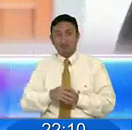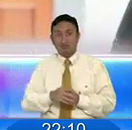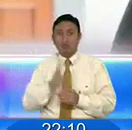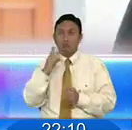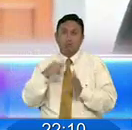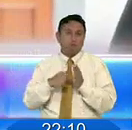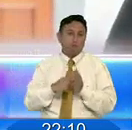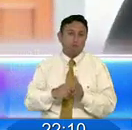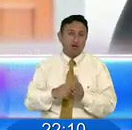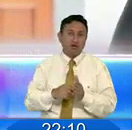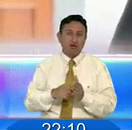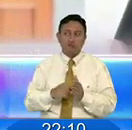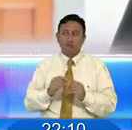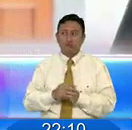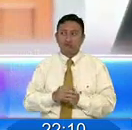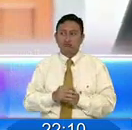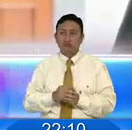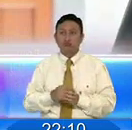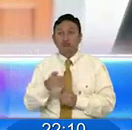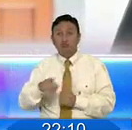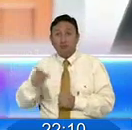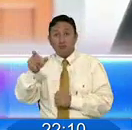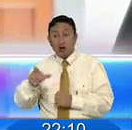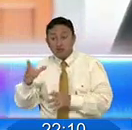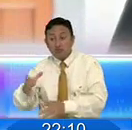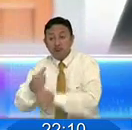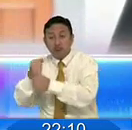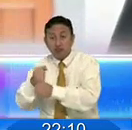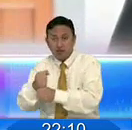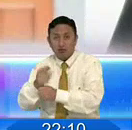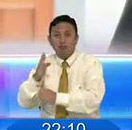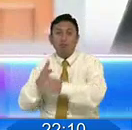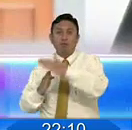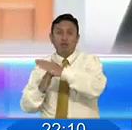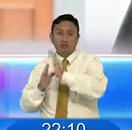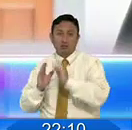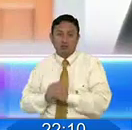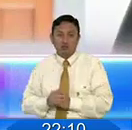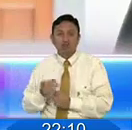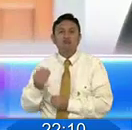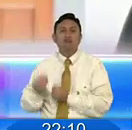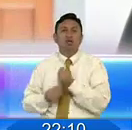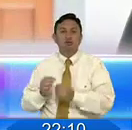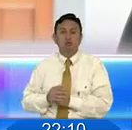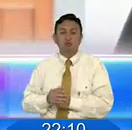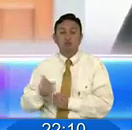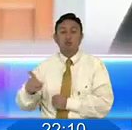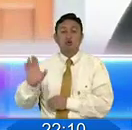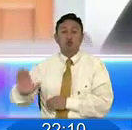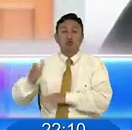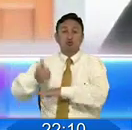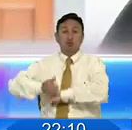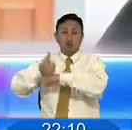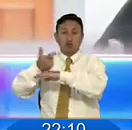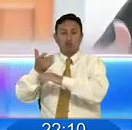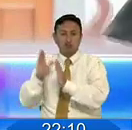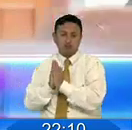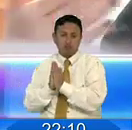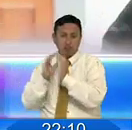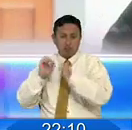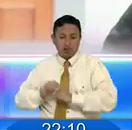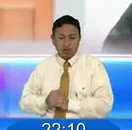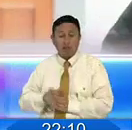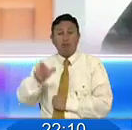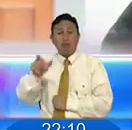de esa manera, fueron tomas pacíficas. En esos casos, lo que se ha pedido a los gobernadores es